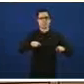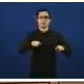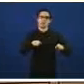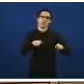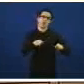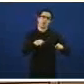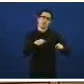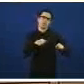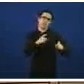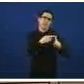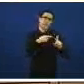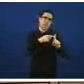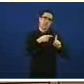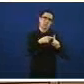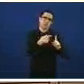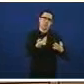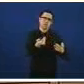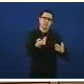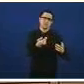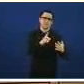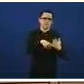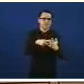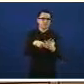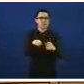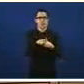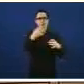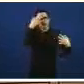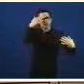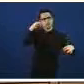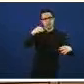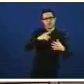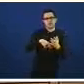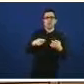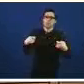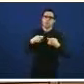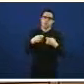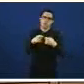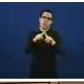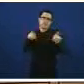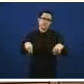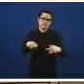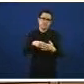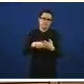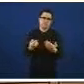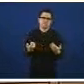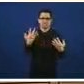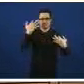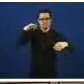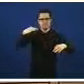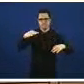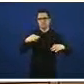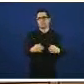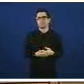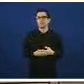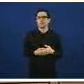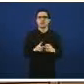No momento de Suscribir esa poliza Ou ese producto financeiro En segundo lugar, instar o Banco de España E a